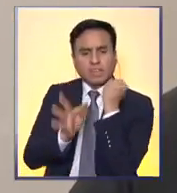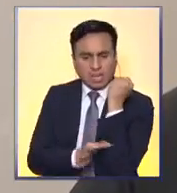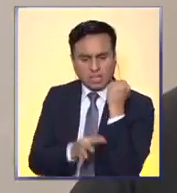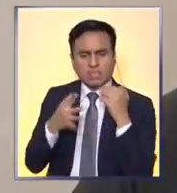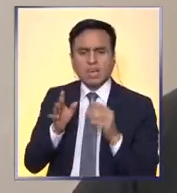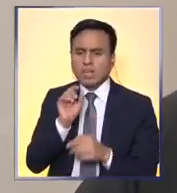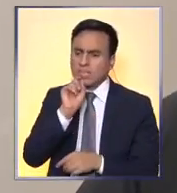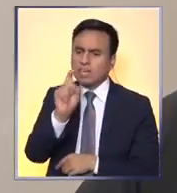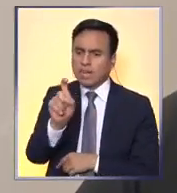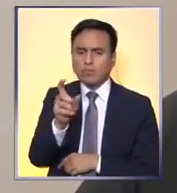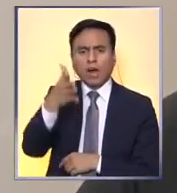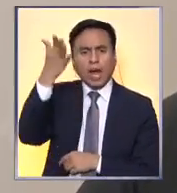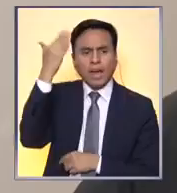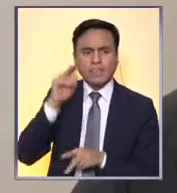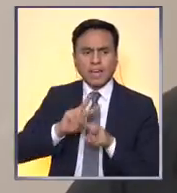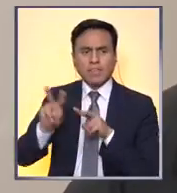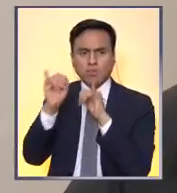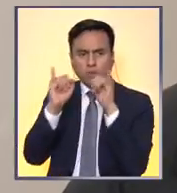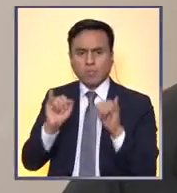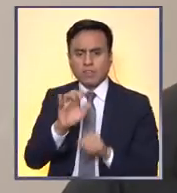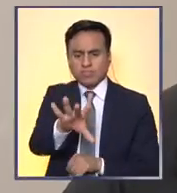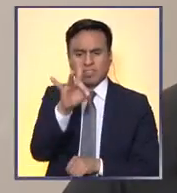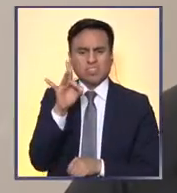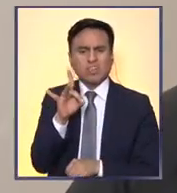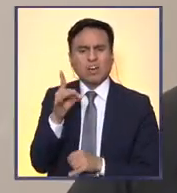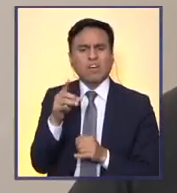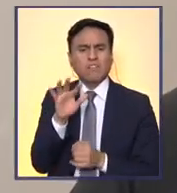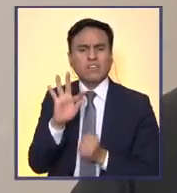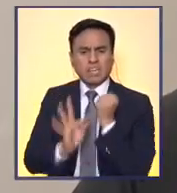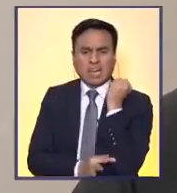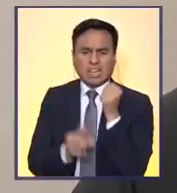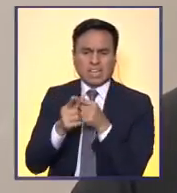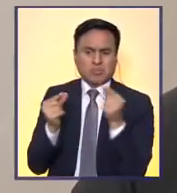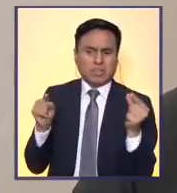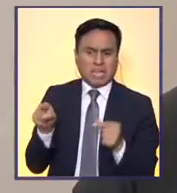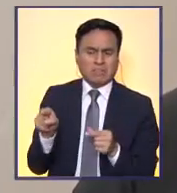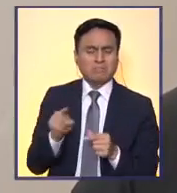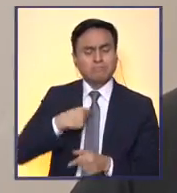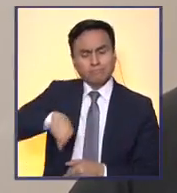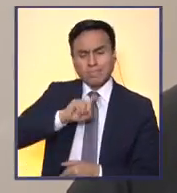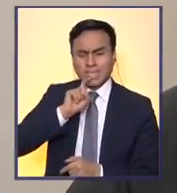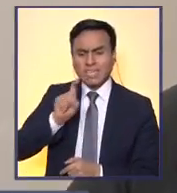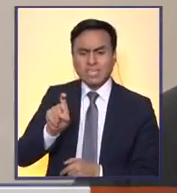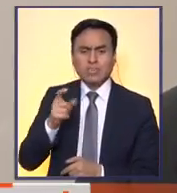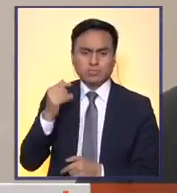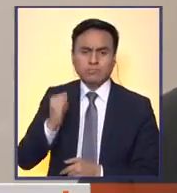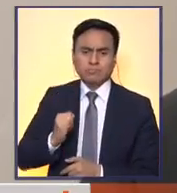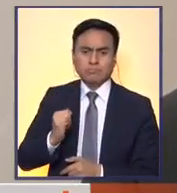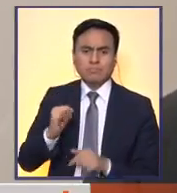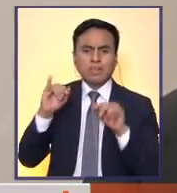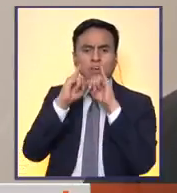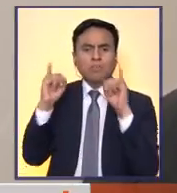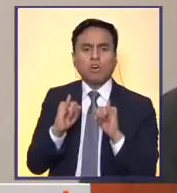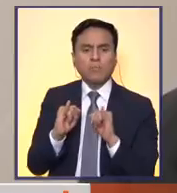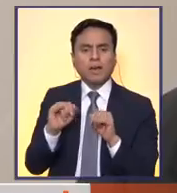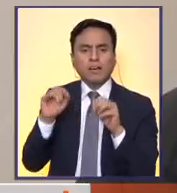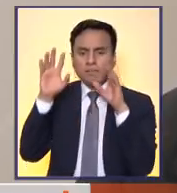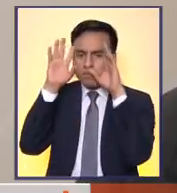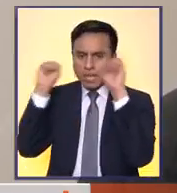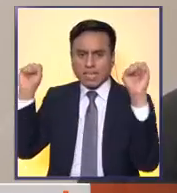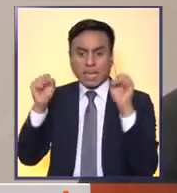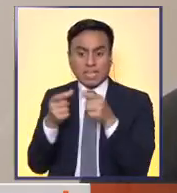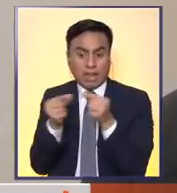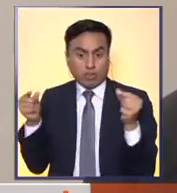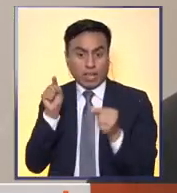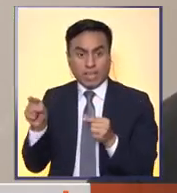manera en que se había efectuado la designación del fiscal nacional y hemos sido muy críticos de la manera en que la fiscalía nacional a